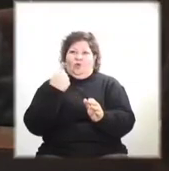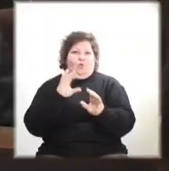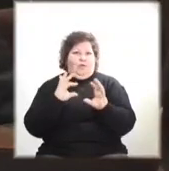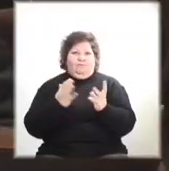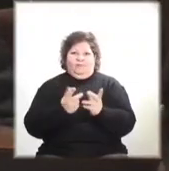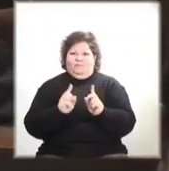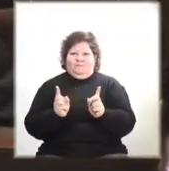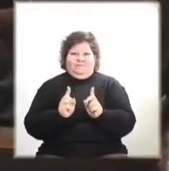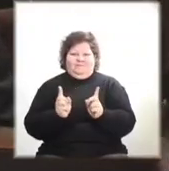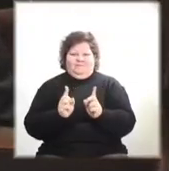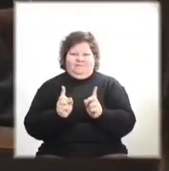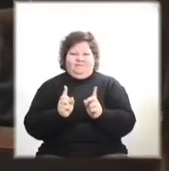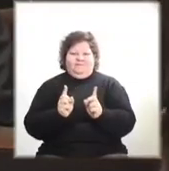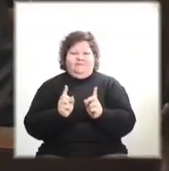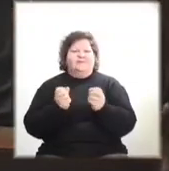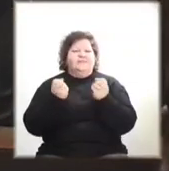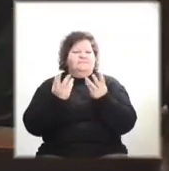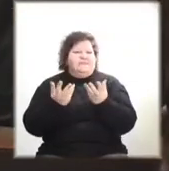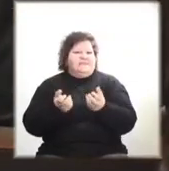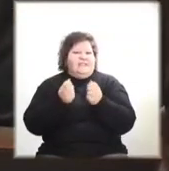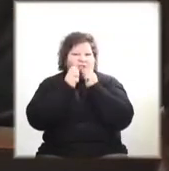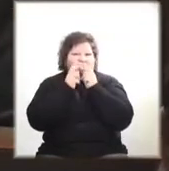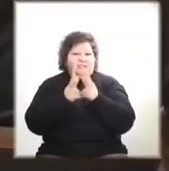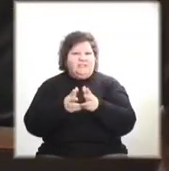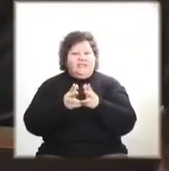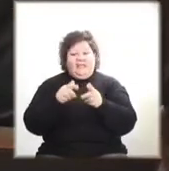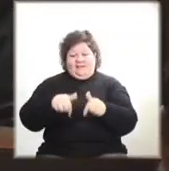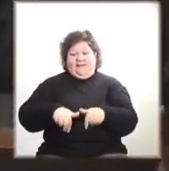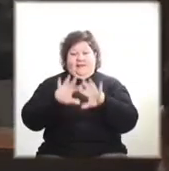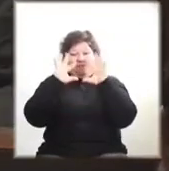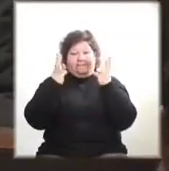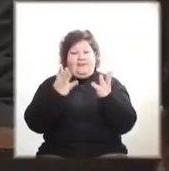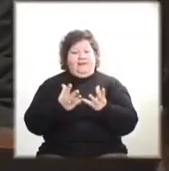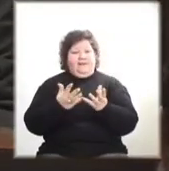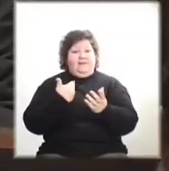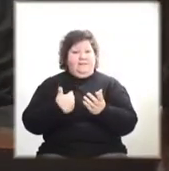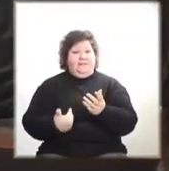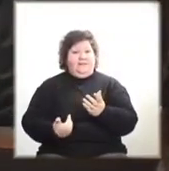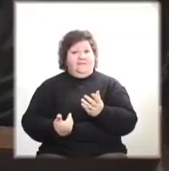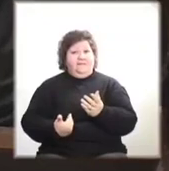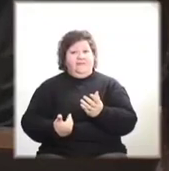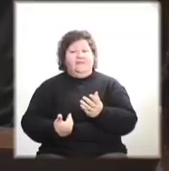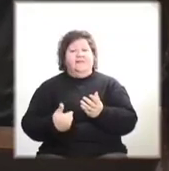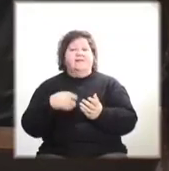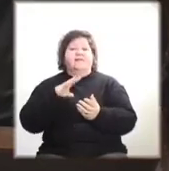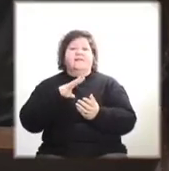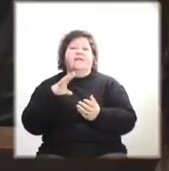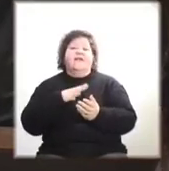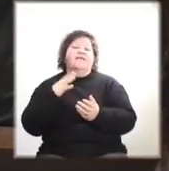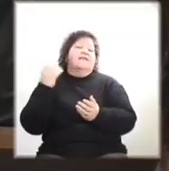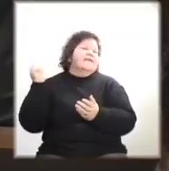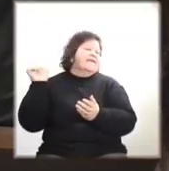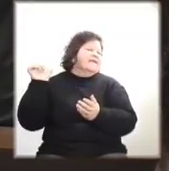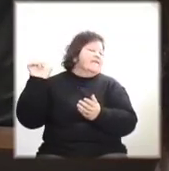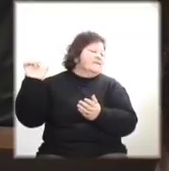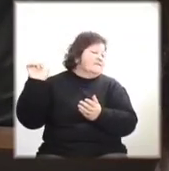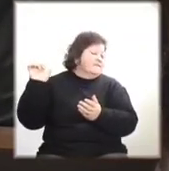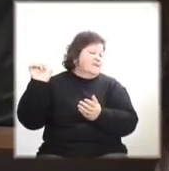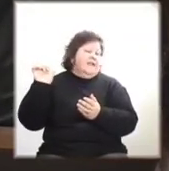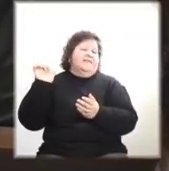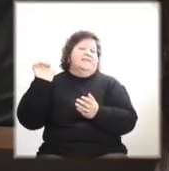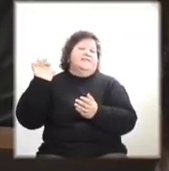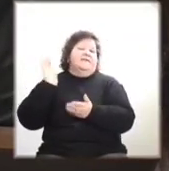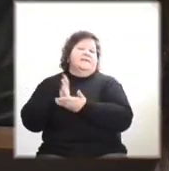¿Qué es lo que quiero decir con esta, señora presidenta? Que en el planeta, lamentablemente, lo que más abunda son las violaciones a los